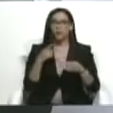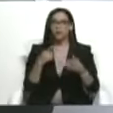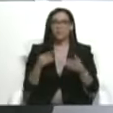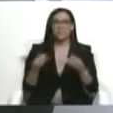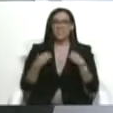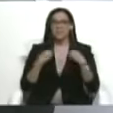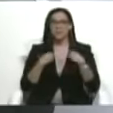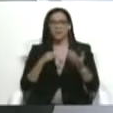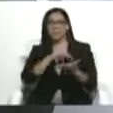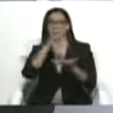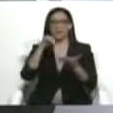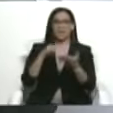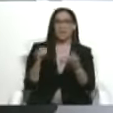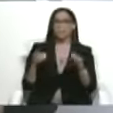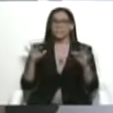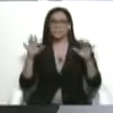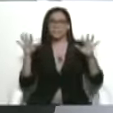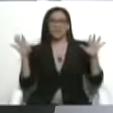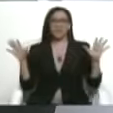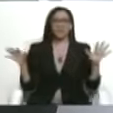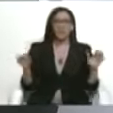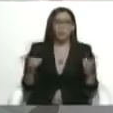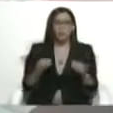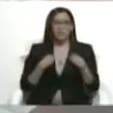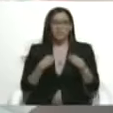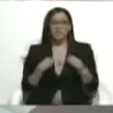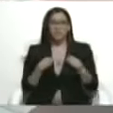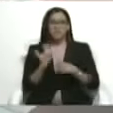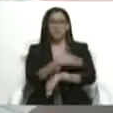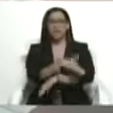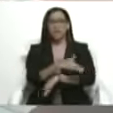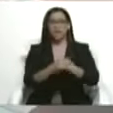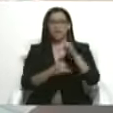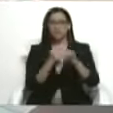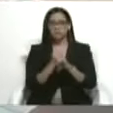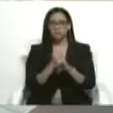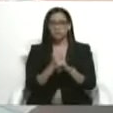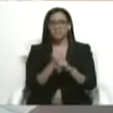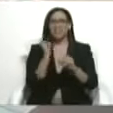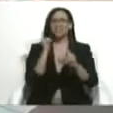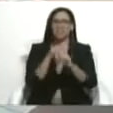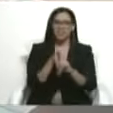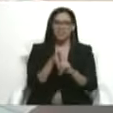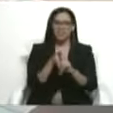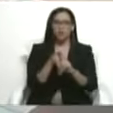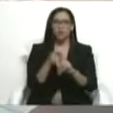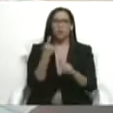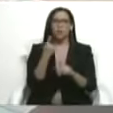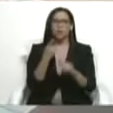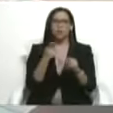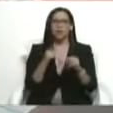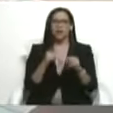dorado la mayoría, la gran mayoría, desde una cuenta X o una cuenta de una